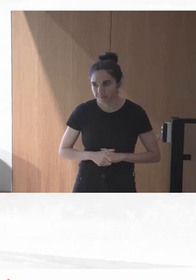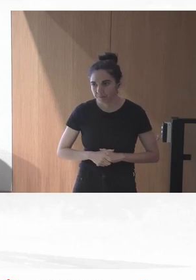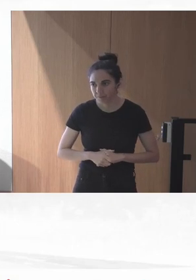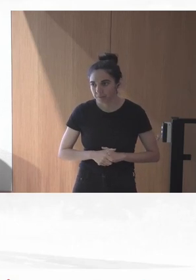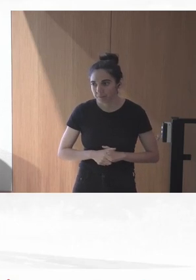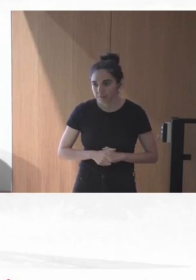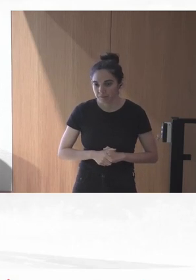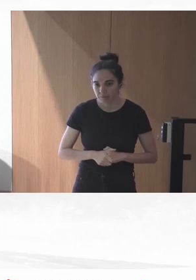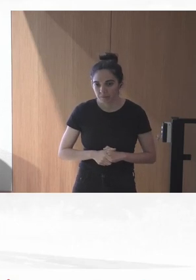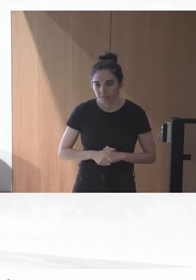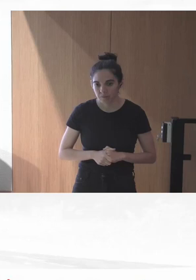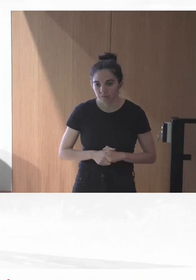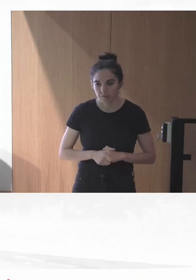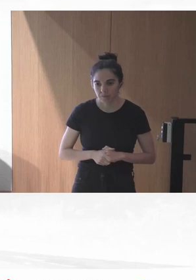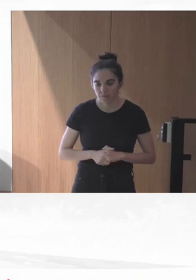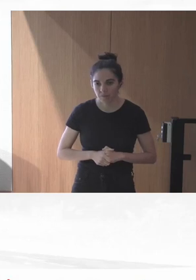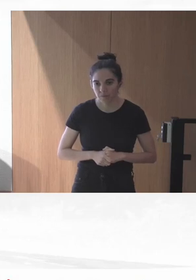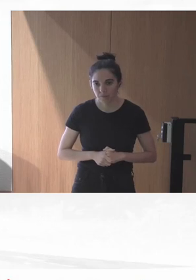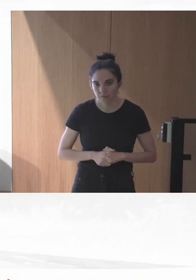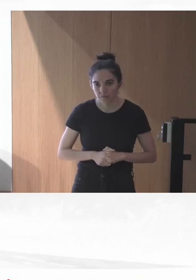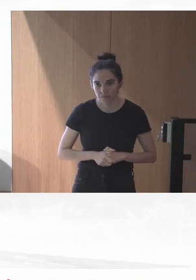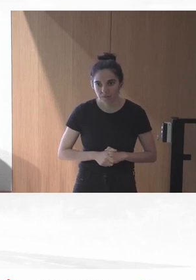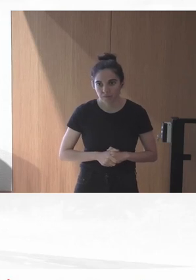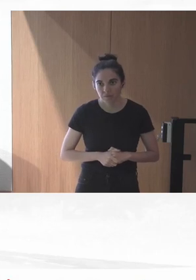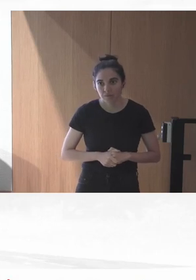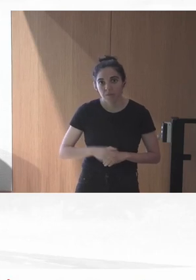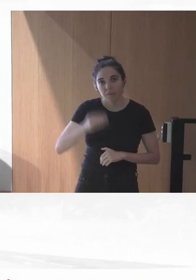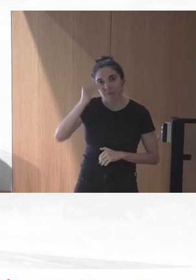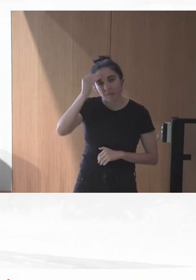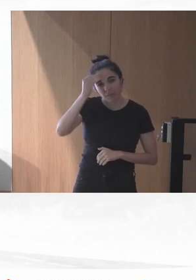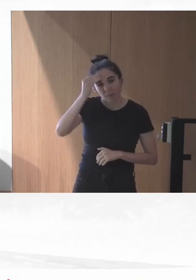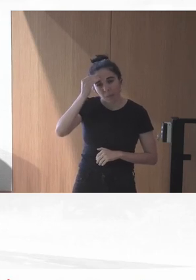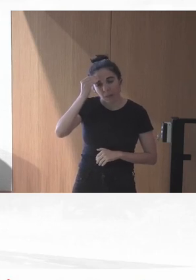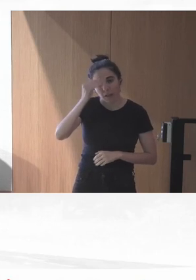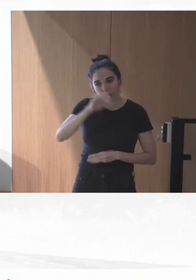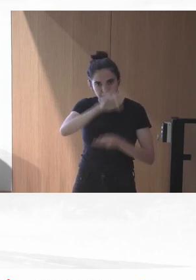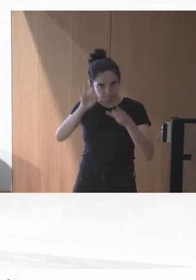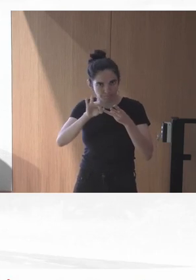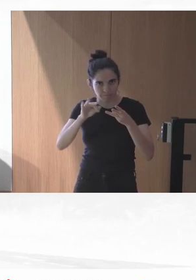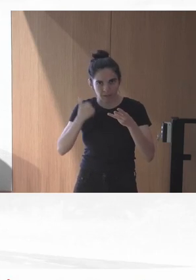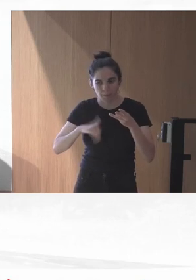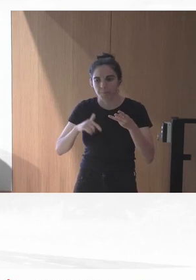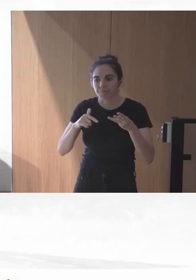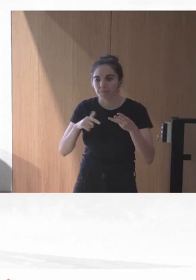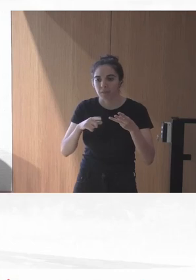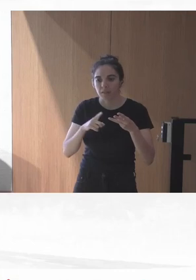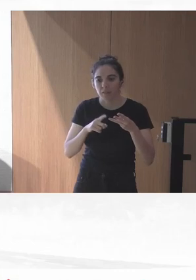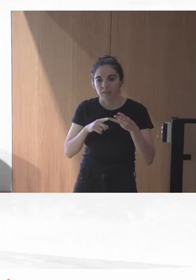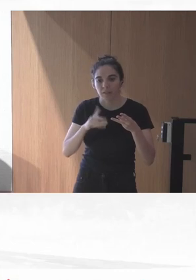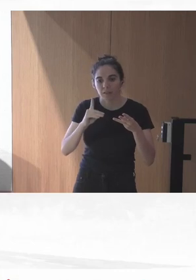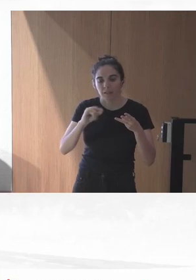ahora podemos pasar al tercer ponente, que es